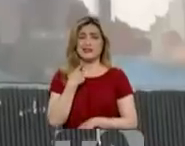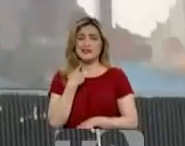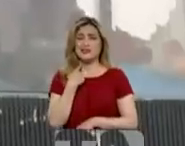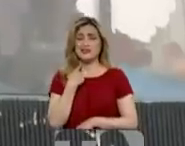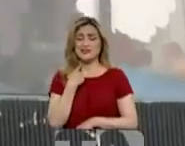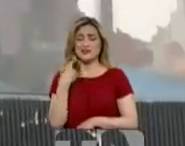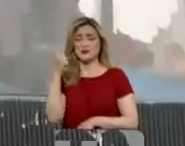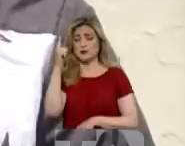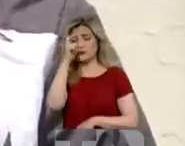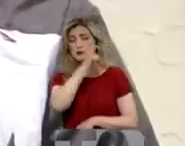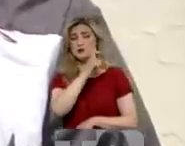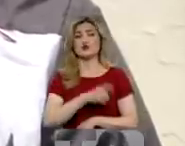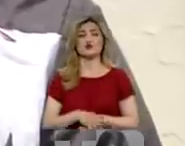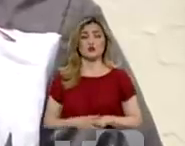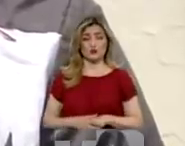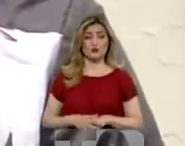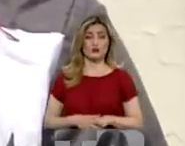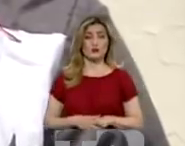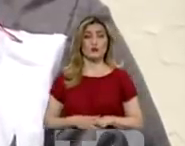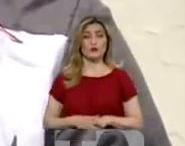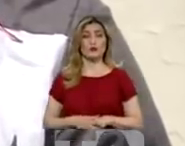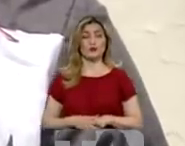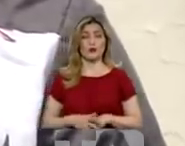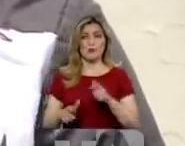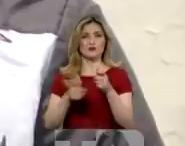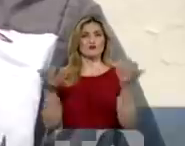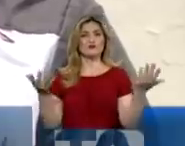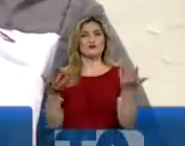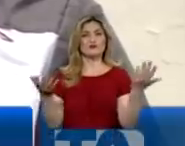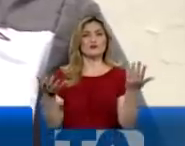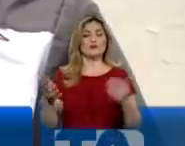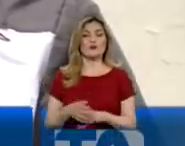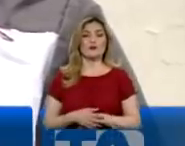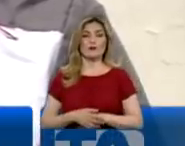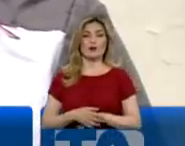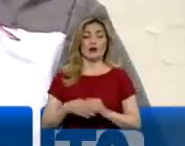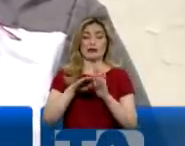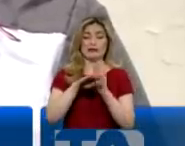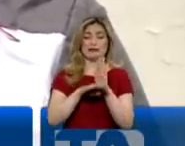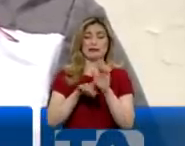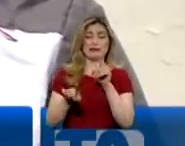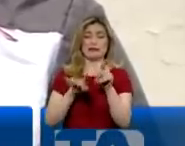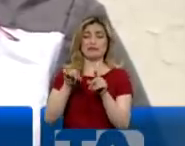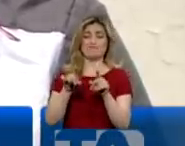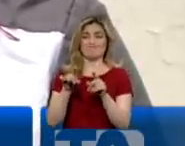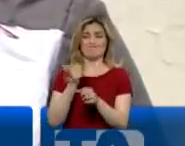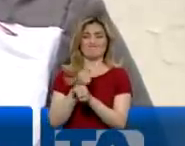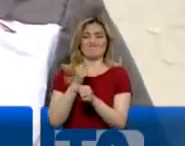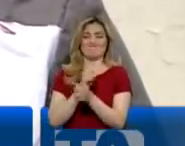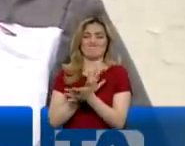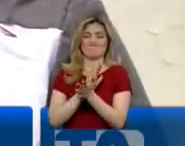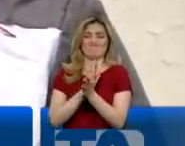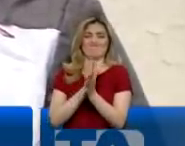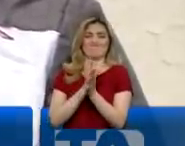realmente complicado tenemos nómina de personal que está bastante alterada gente que está sin trabajo